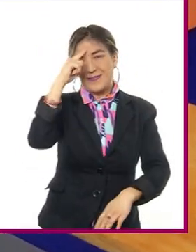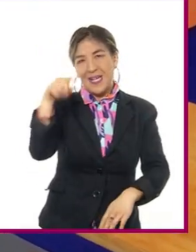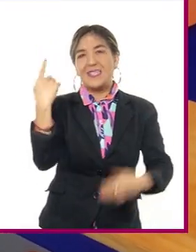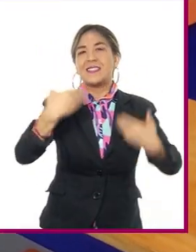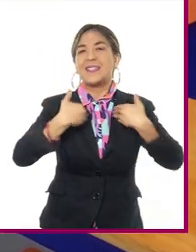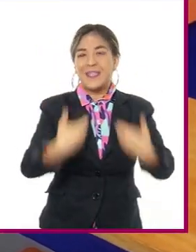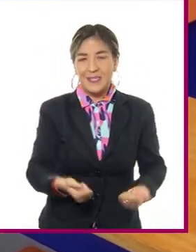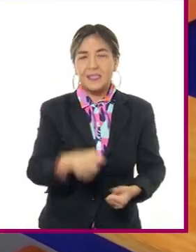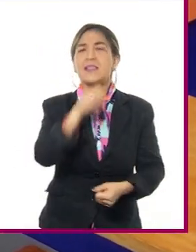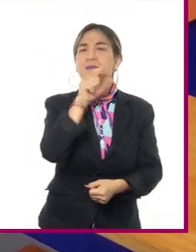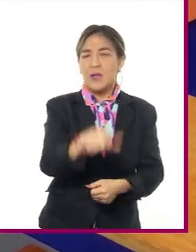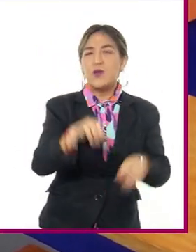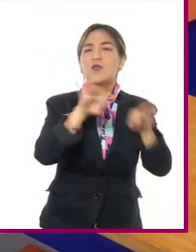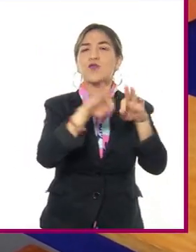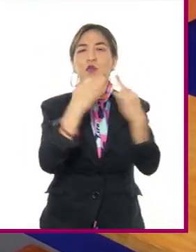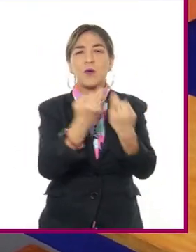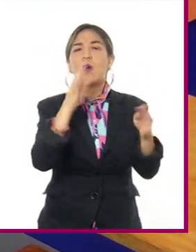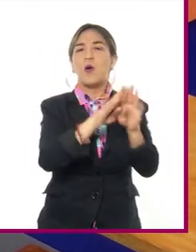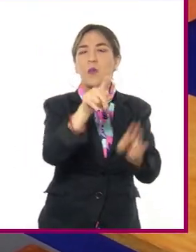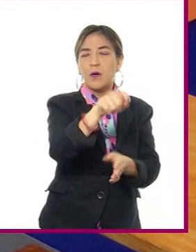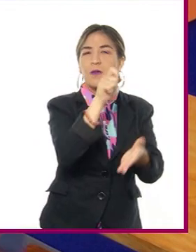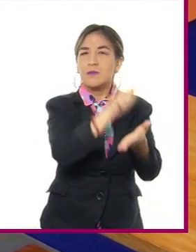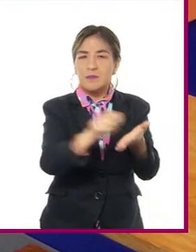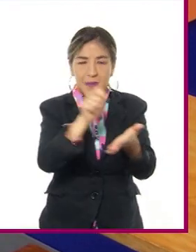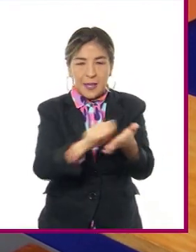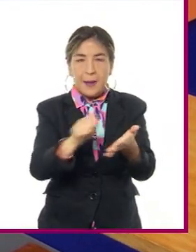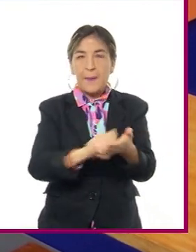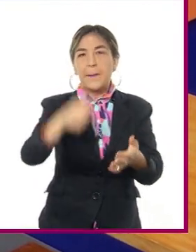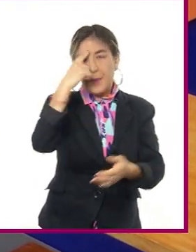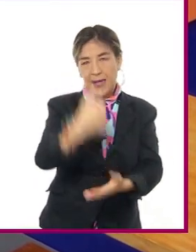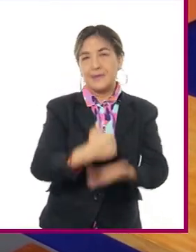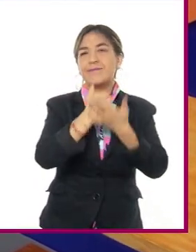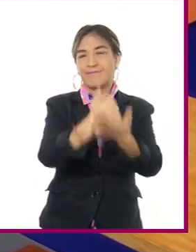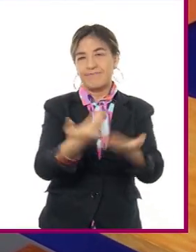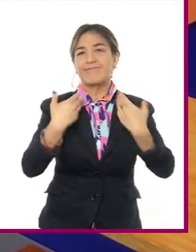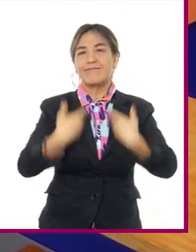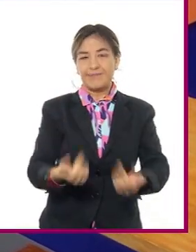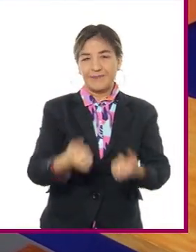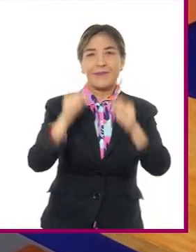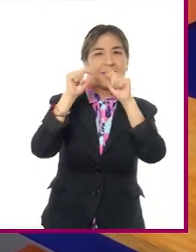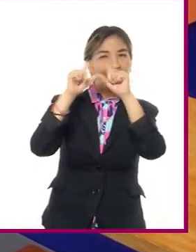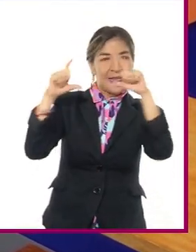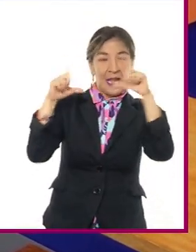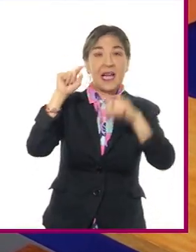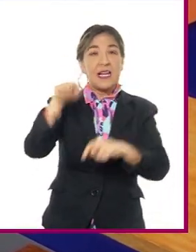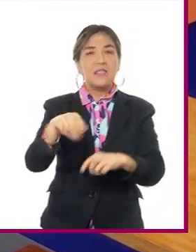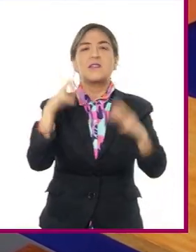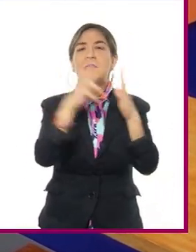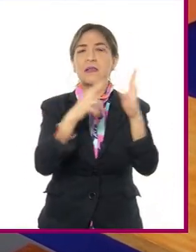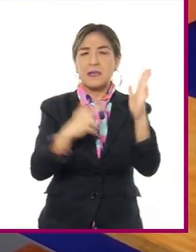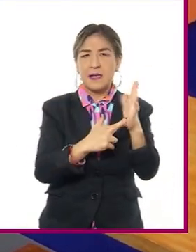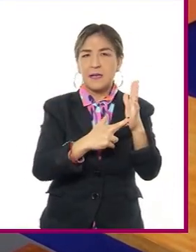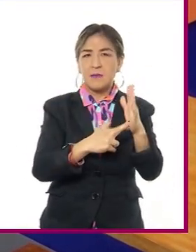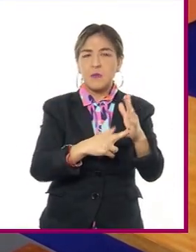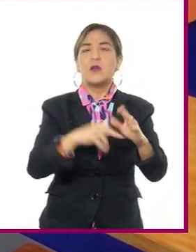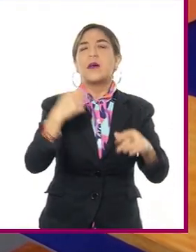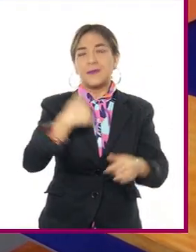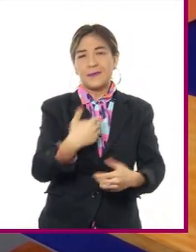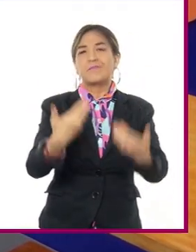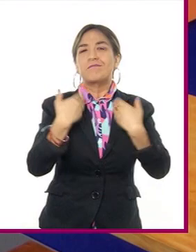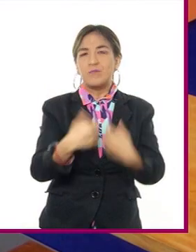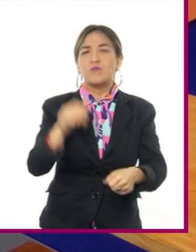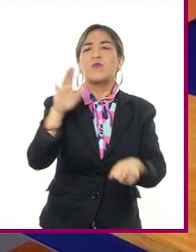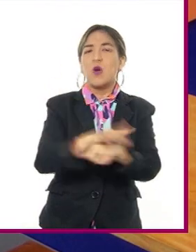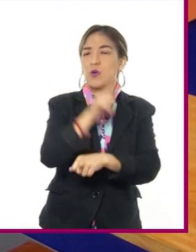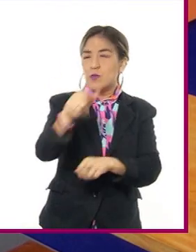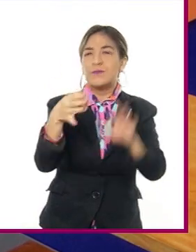entender. Inclusive, la forma gráfica ayuda a aclarar el texto. Después de leer este reglamento, profesor, entiendo por qué